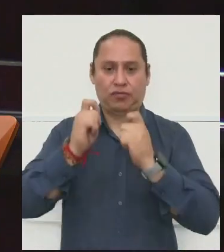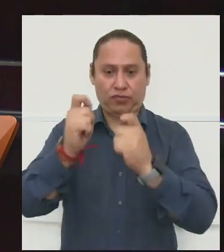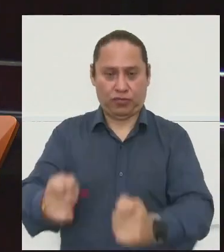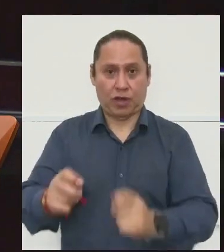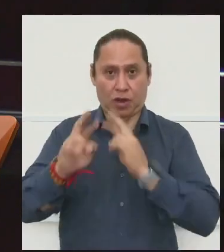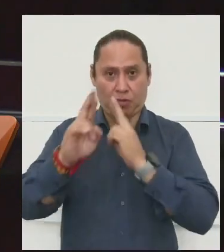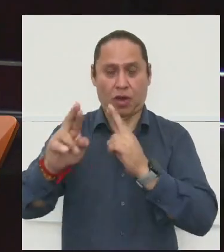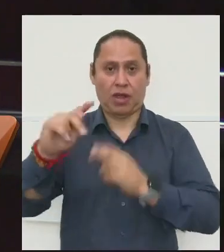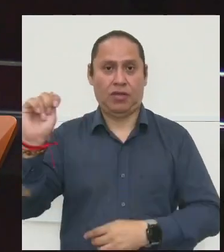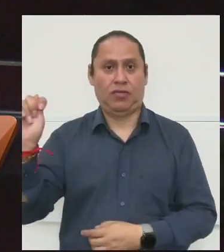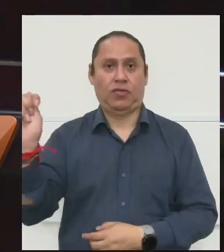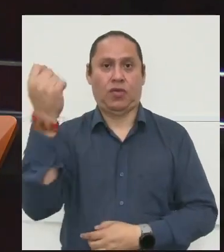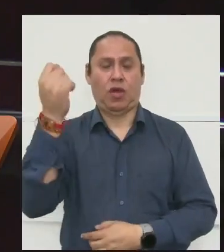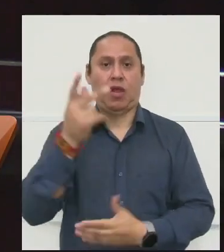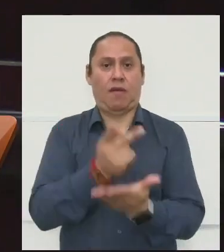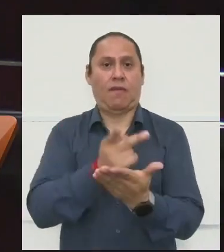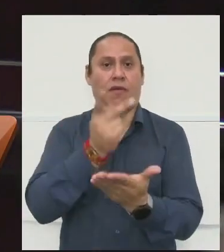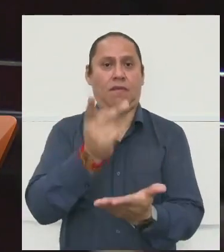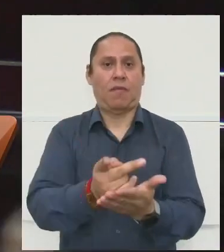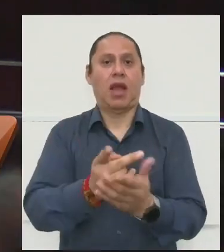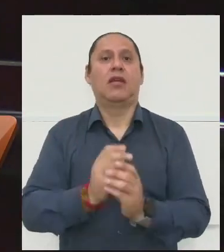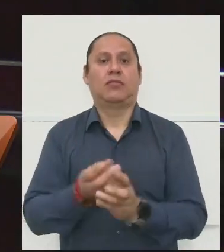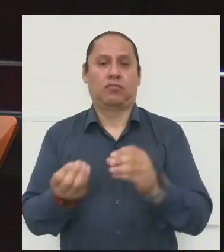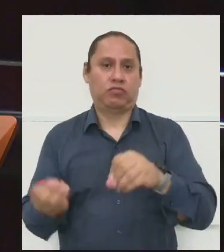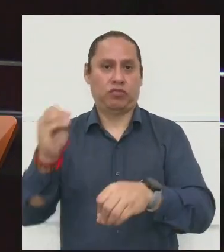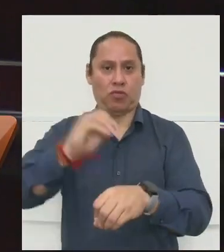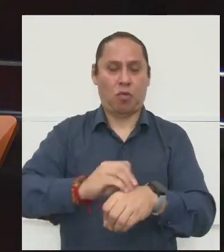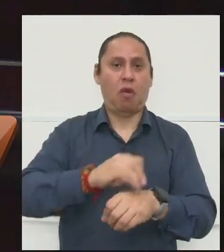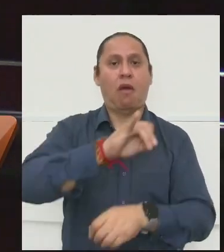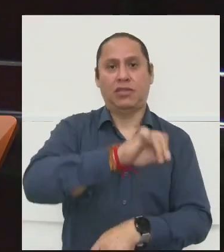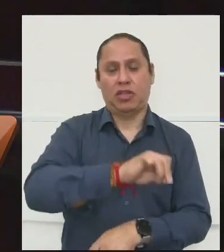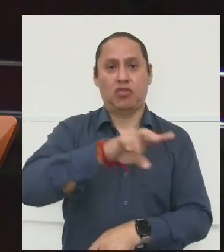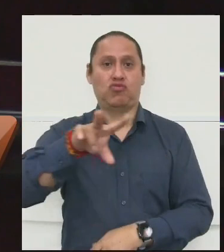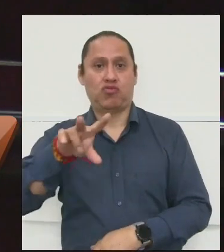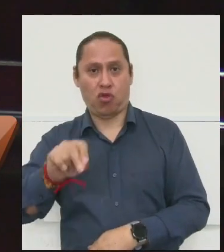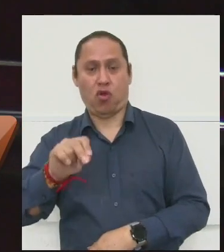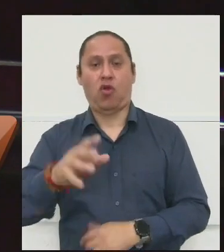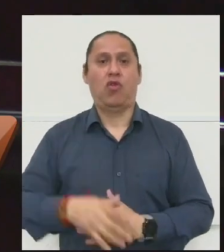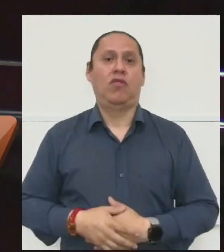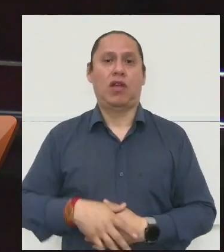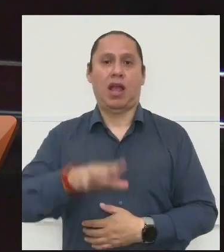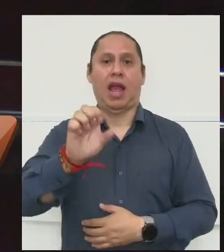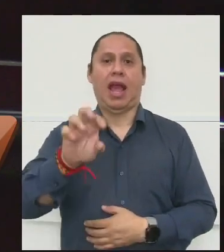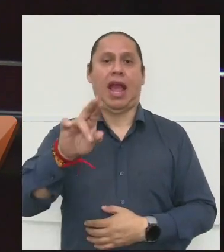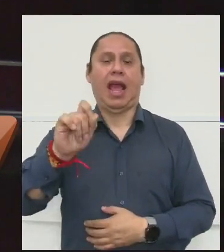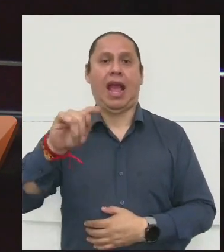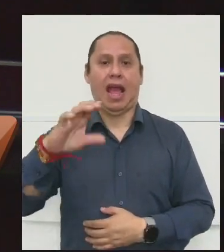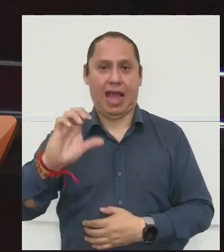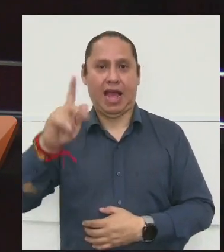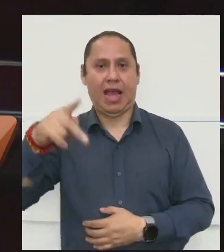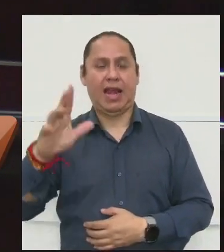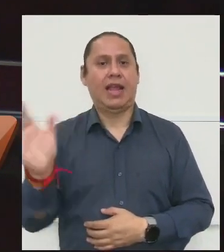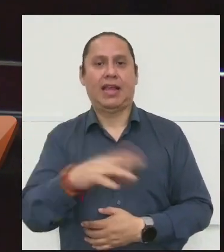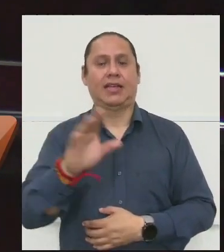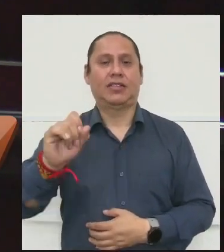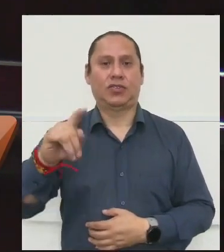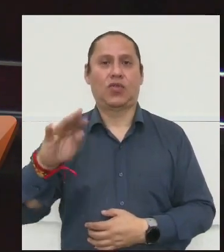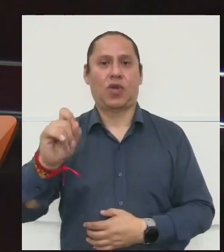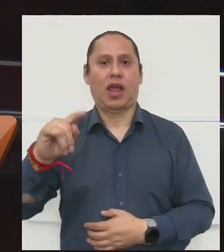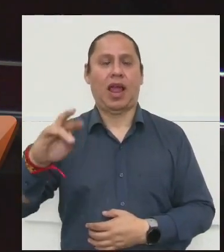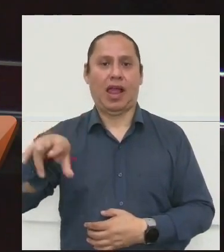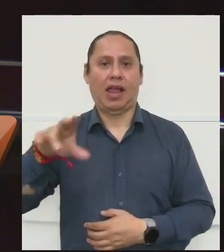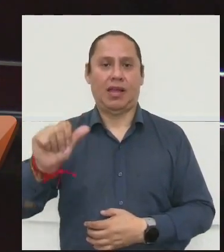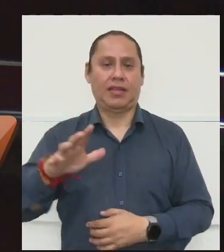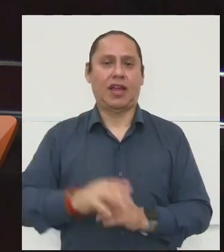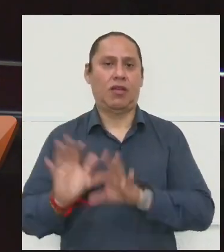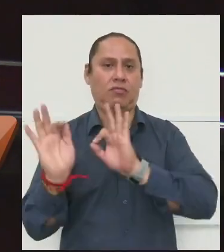técnico de la propuesta de ratificación o no del licenciado Eric Alejandro ocaña Espinosa en